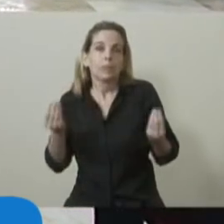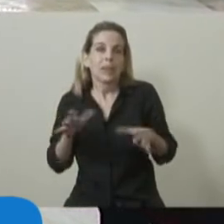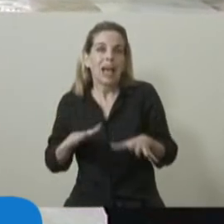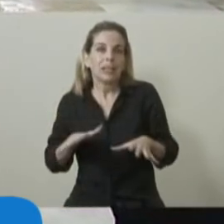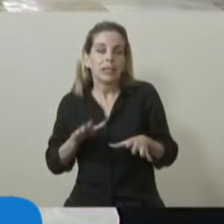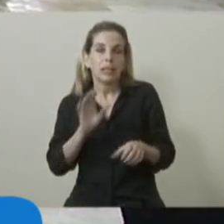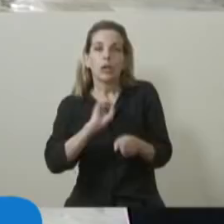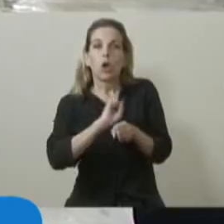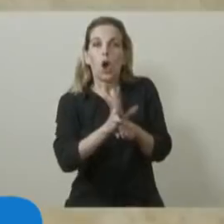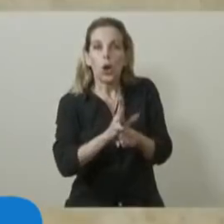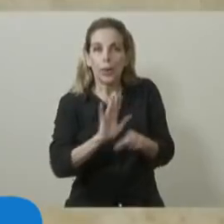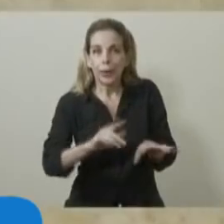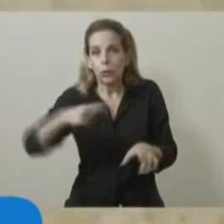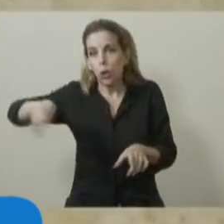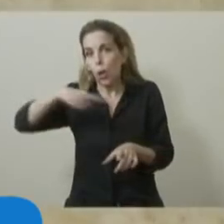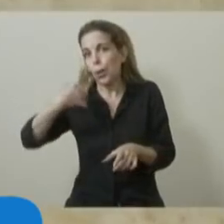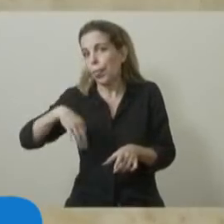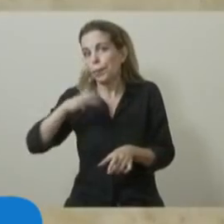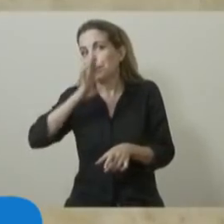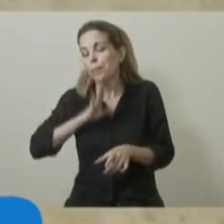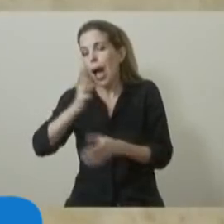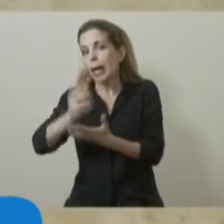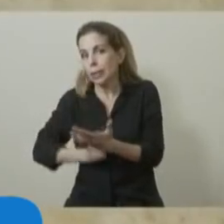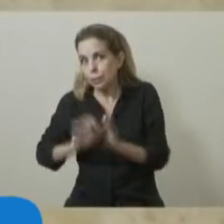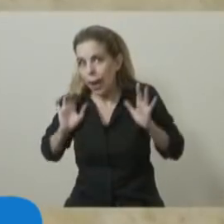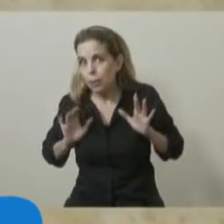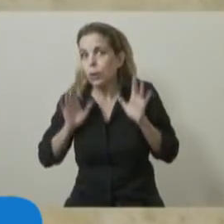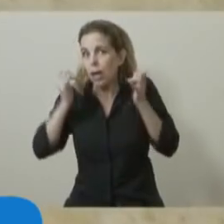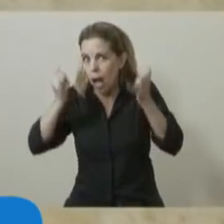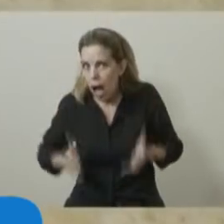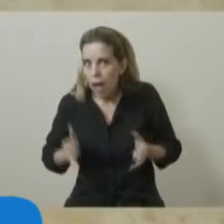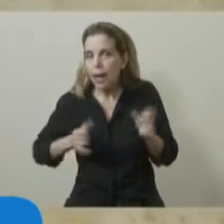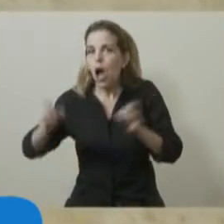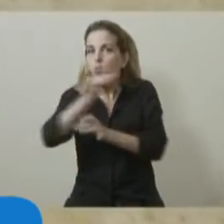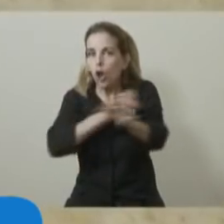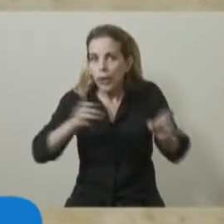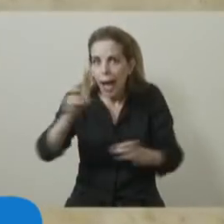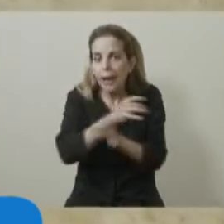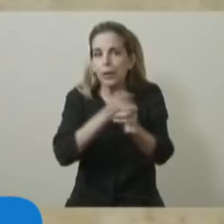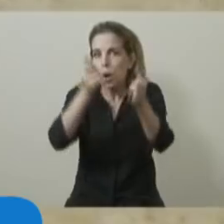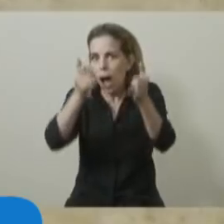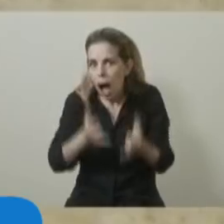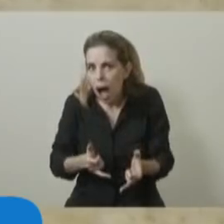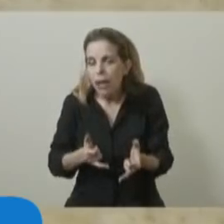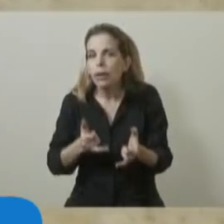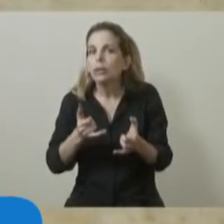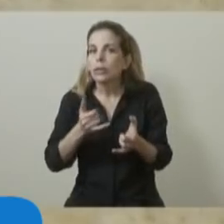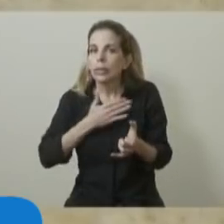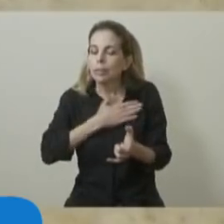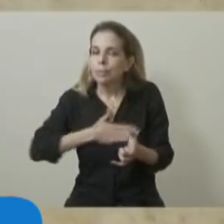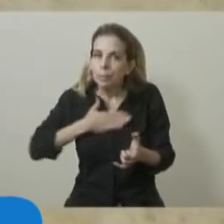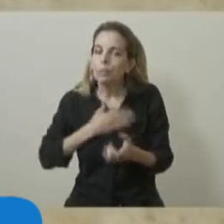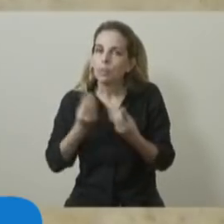derrotado, que todavía circula entre nosotros y todavía contagia y todavía, lamentablemente, se lleva la vida de muchos